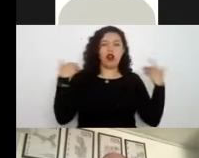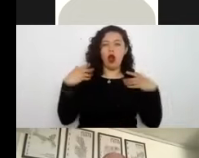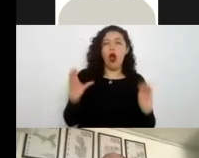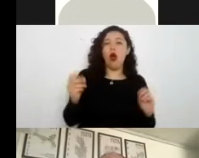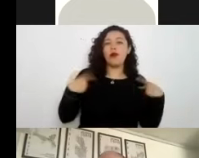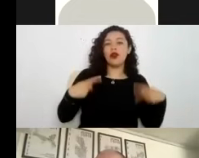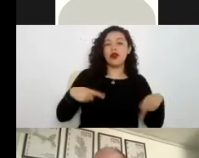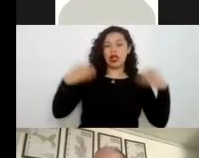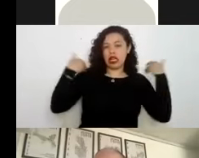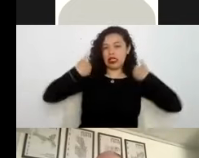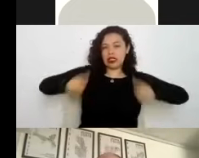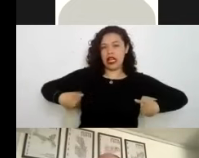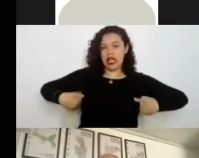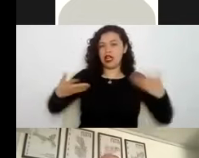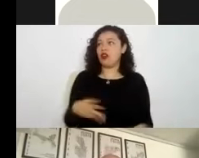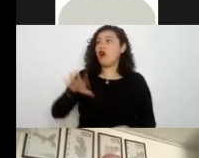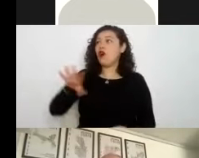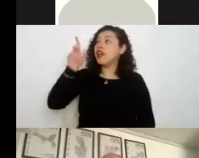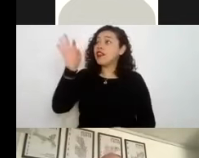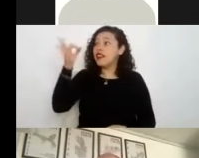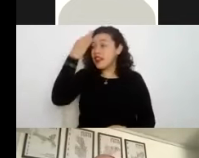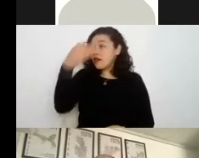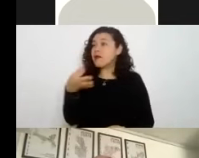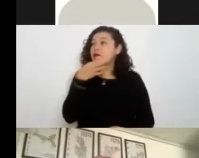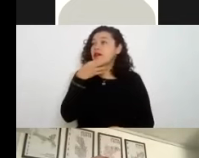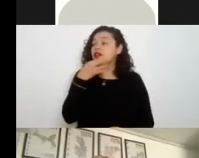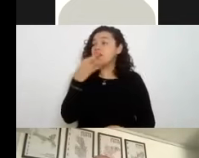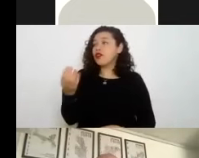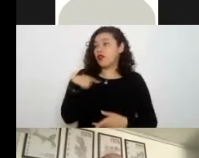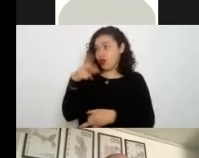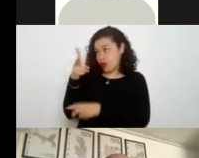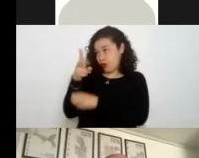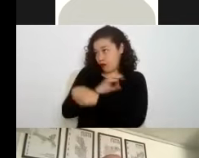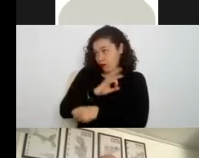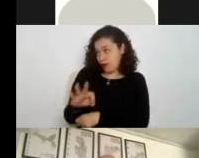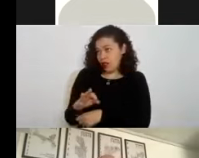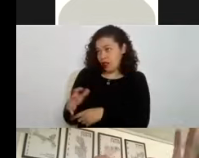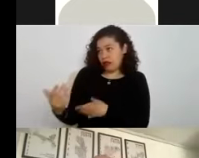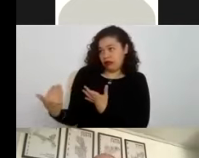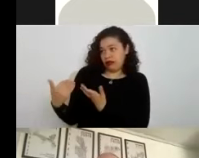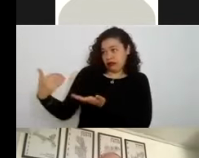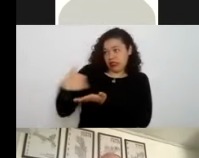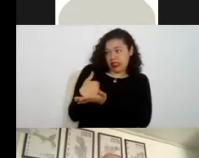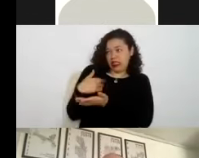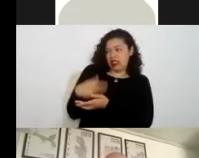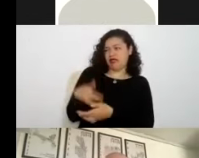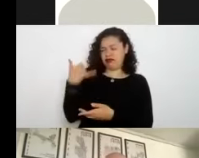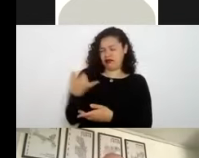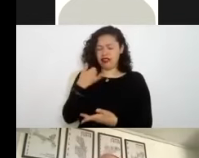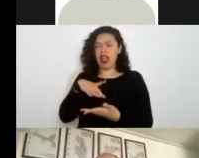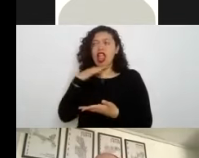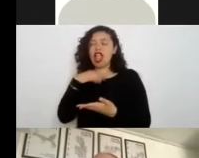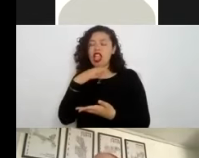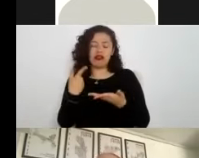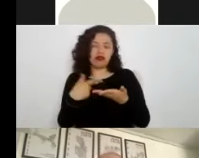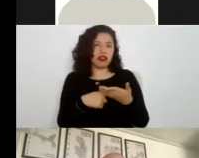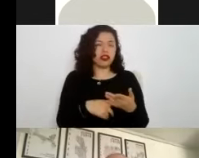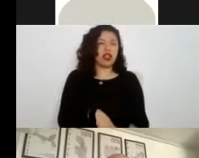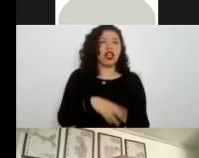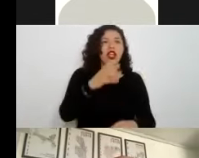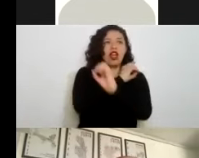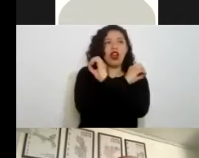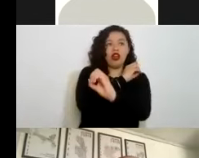minutos, la gente se siente invadida, agarra su celular, se hace güey, se voltea, se va, llegas al Oxxo, dóname para